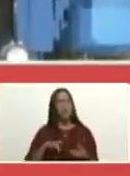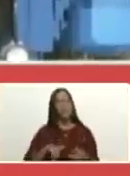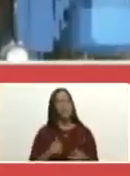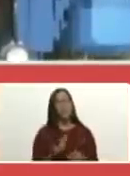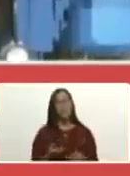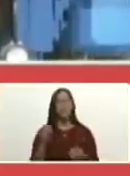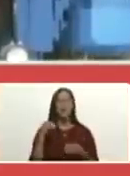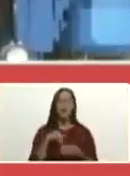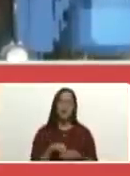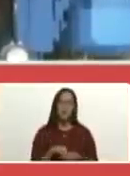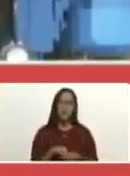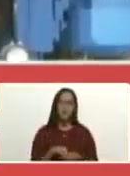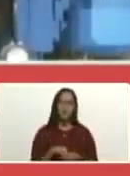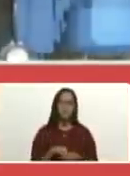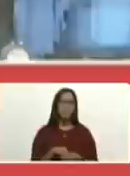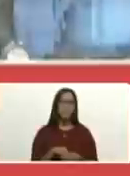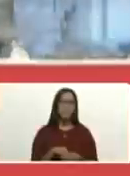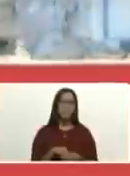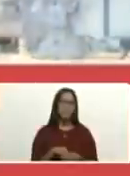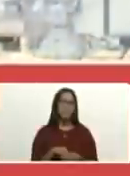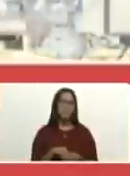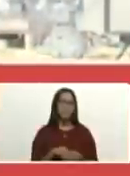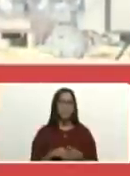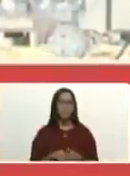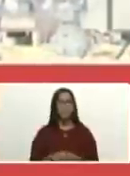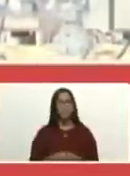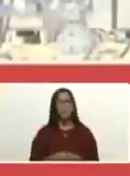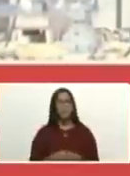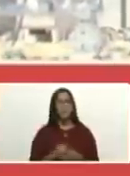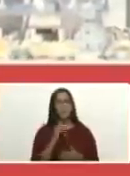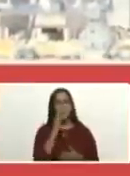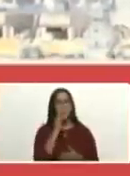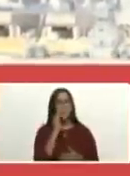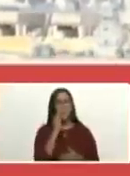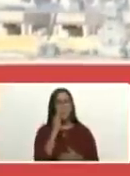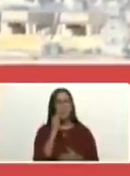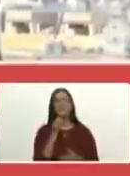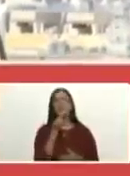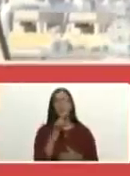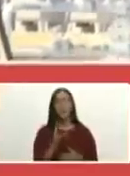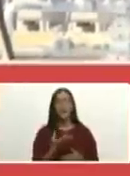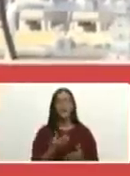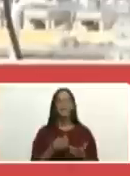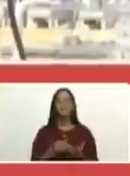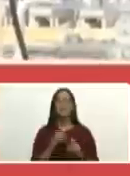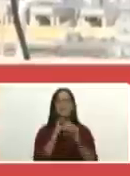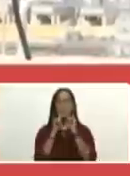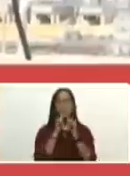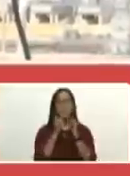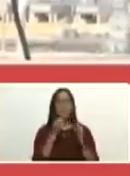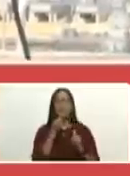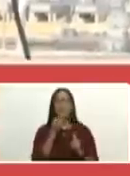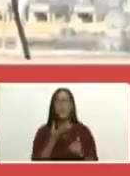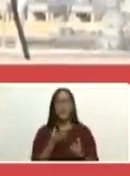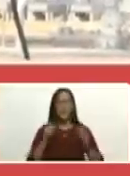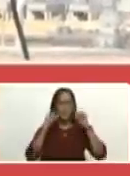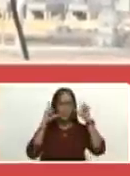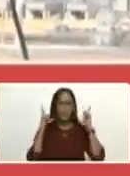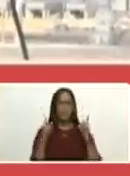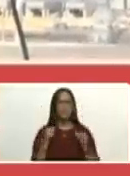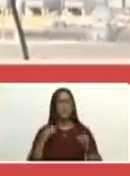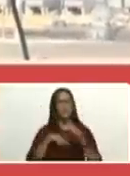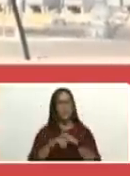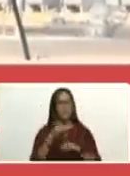agregar para buenas noticias, buenas sorpresas para el ingreso